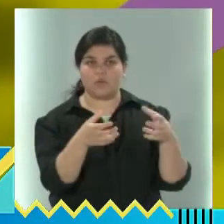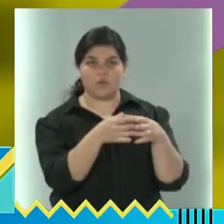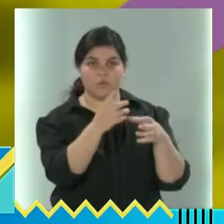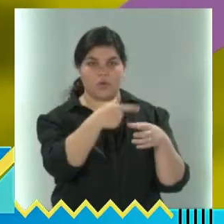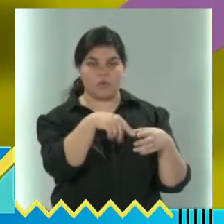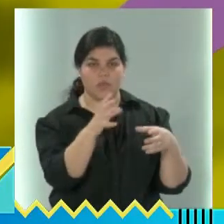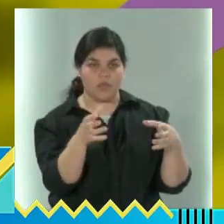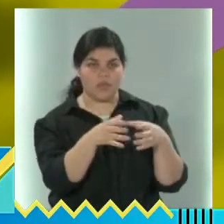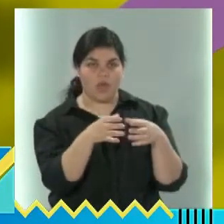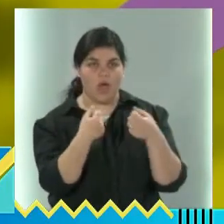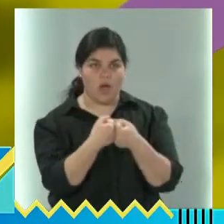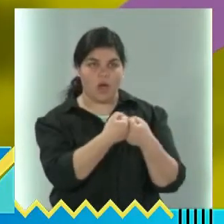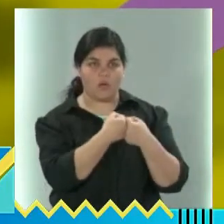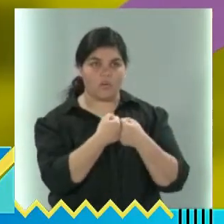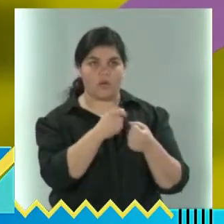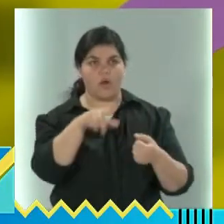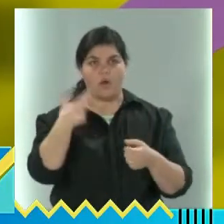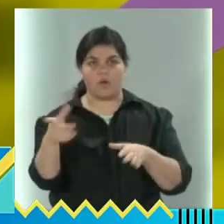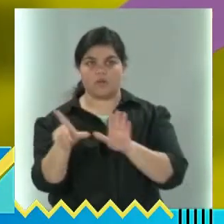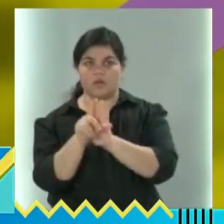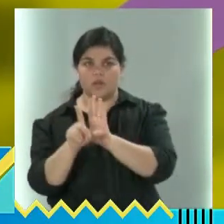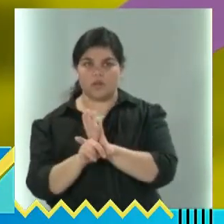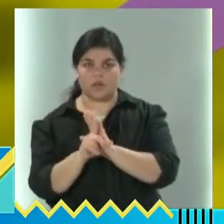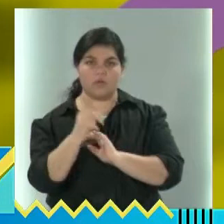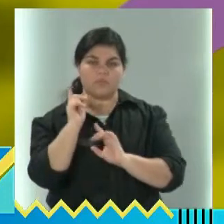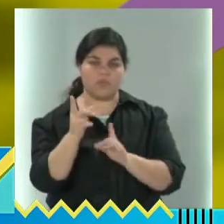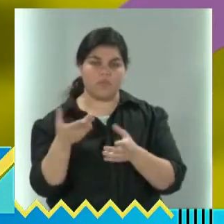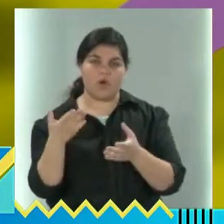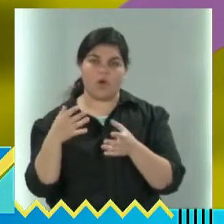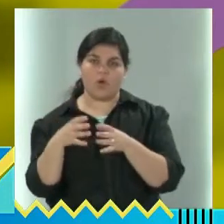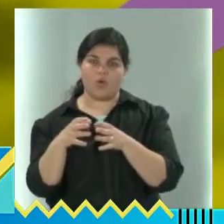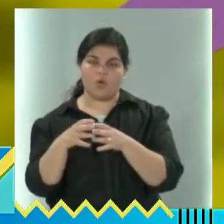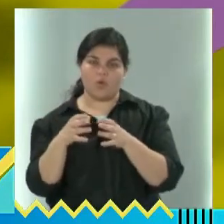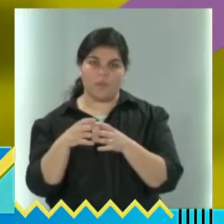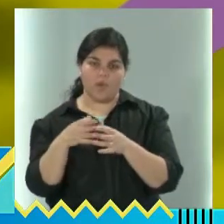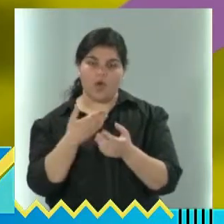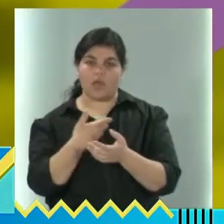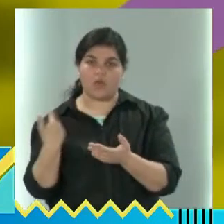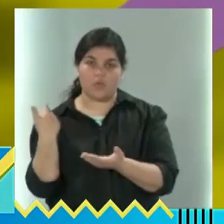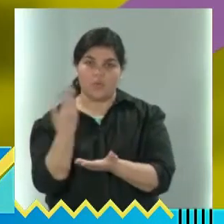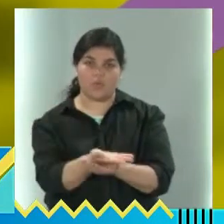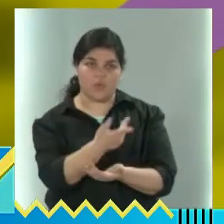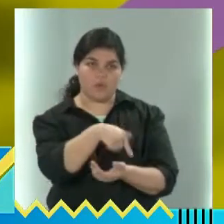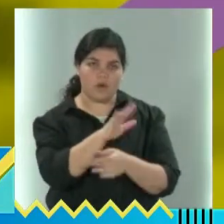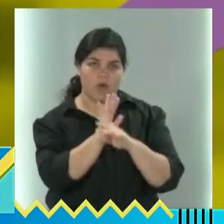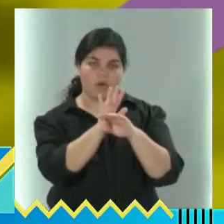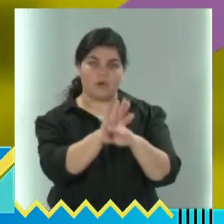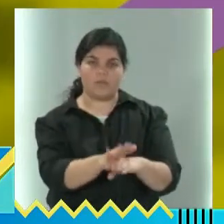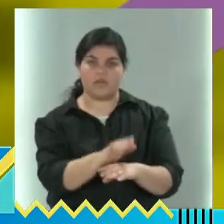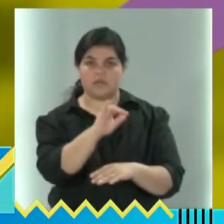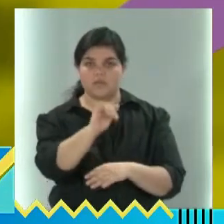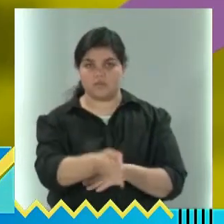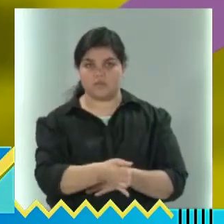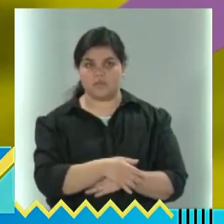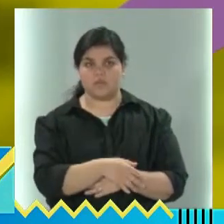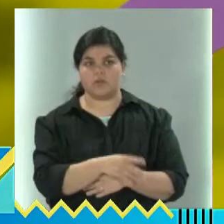ustedes, ¿no? Que en otras leyes también propuestas por el Ejecutivo Provincial, vos mismo lo decías, se han acompañado, si bien con